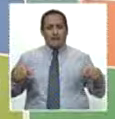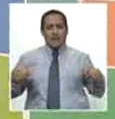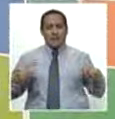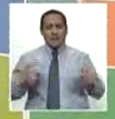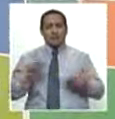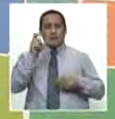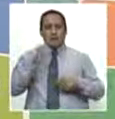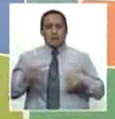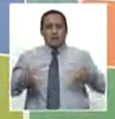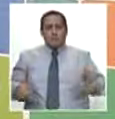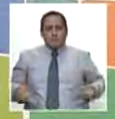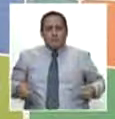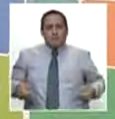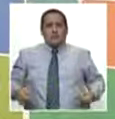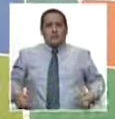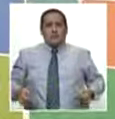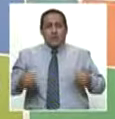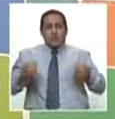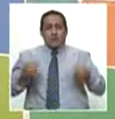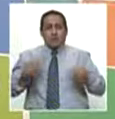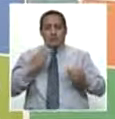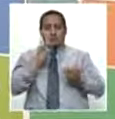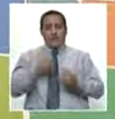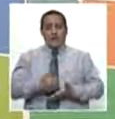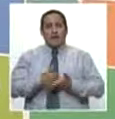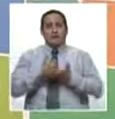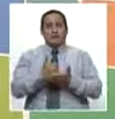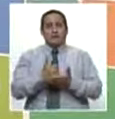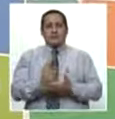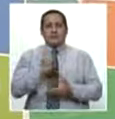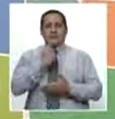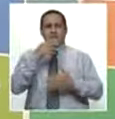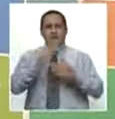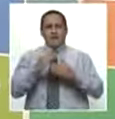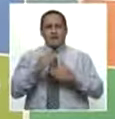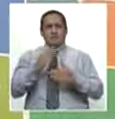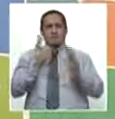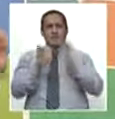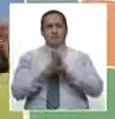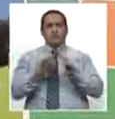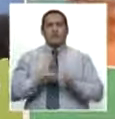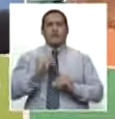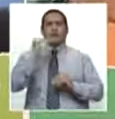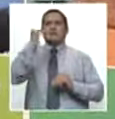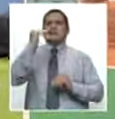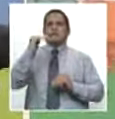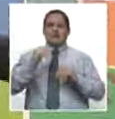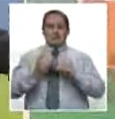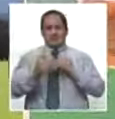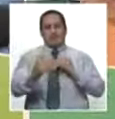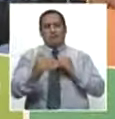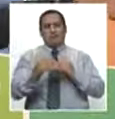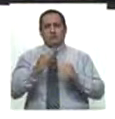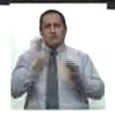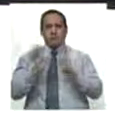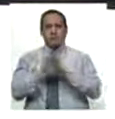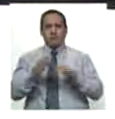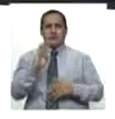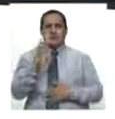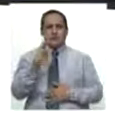que pueda levantarse la persona con discapacidad ayudándose ahí, se encuentra pues a más de un metro de distancia